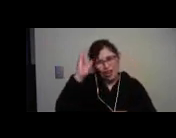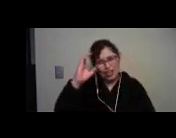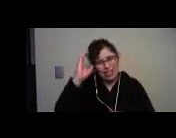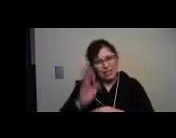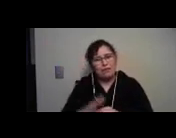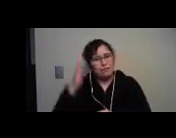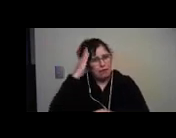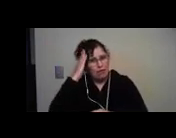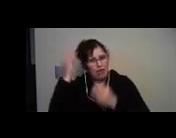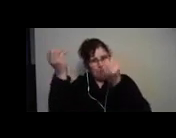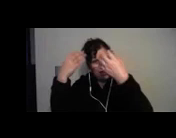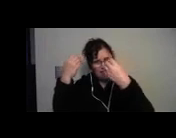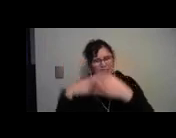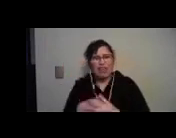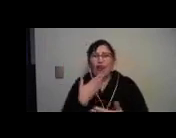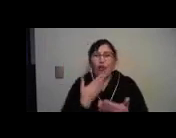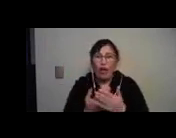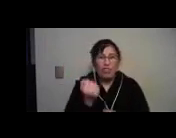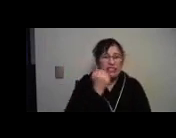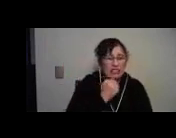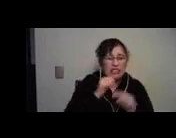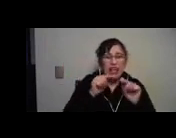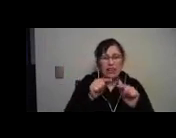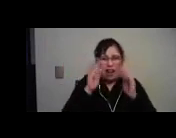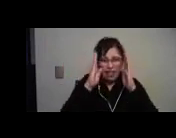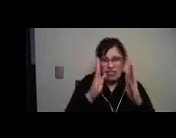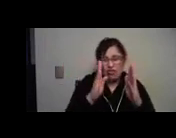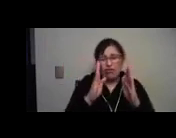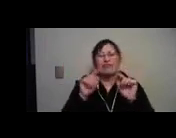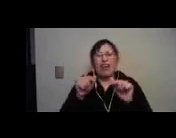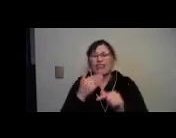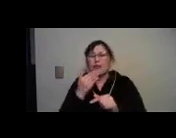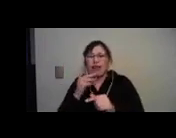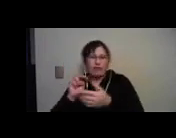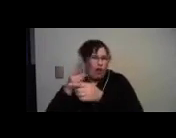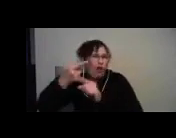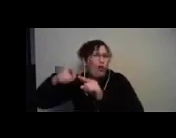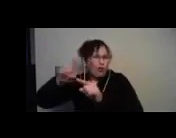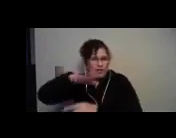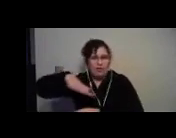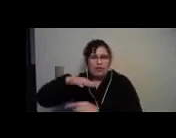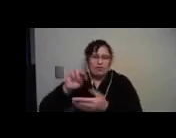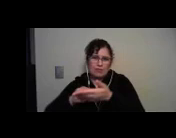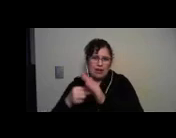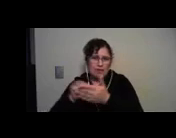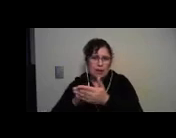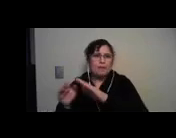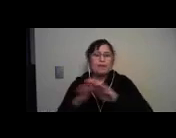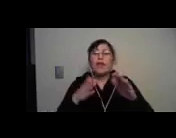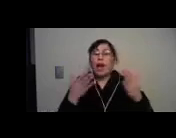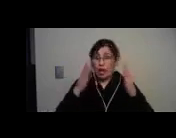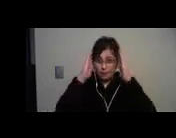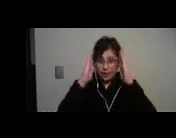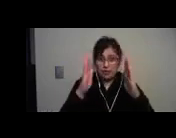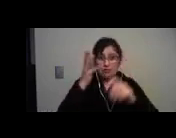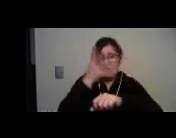y aprendizaje, ¿ya? Bueno, y la atención sostenida, selectiva, alternante, hay varias formas de clasificarlo, algunos autores hablan de